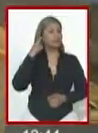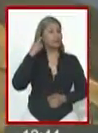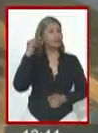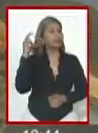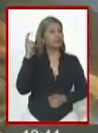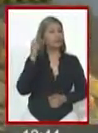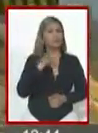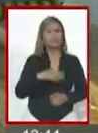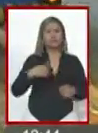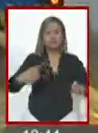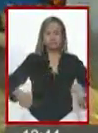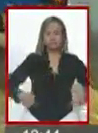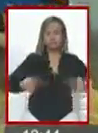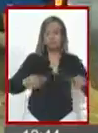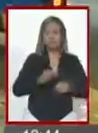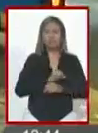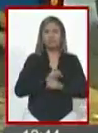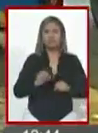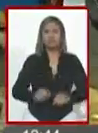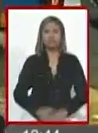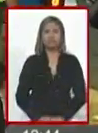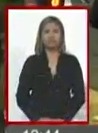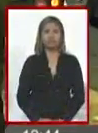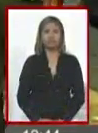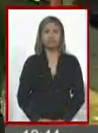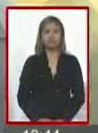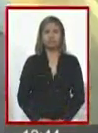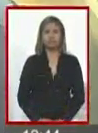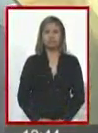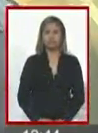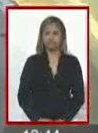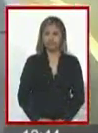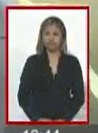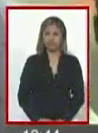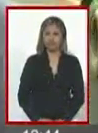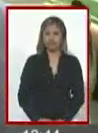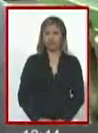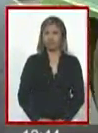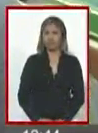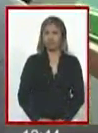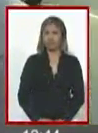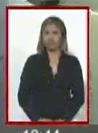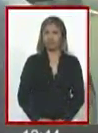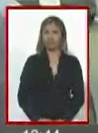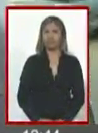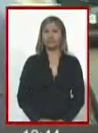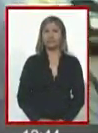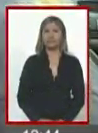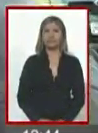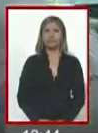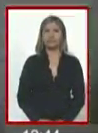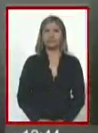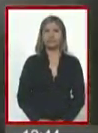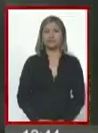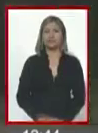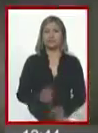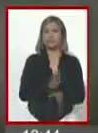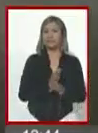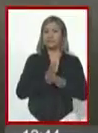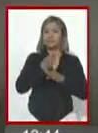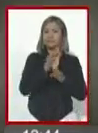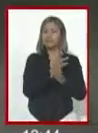fuerte impacto que dobló las llantas de su motorizado. Y al parecer parece que reventó su cubierta. Sí. Pasó al otro